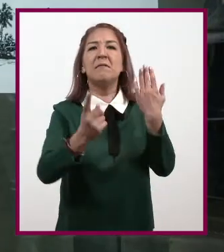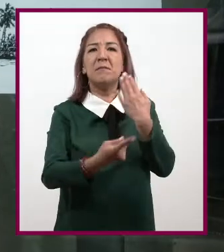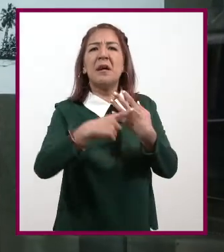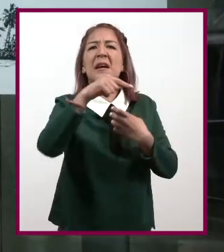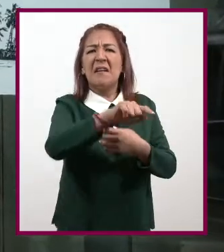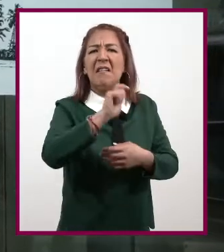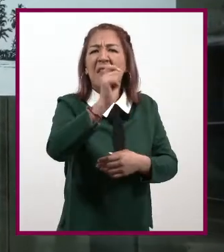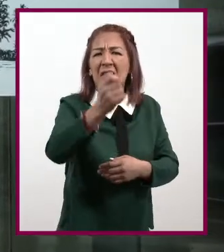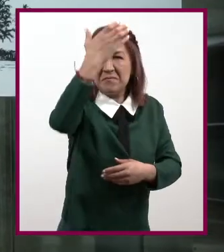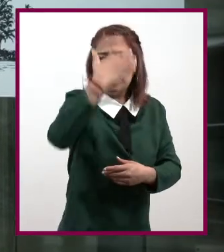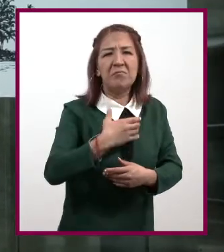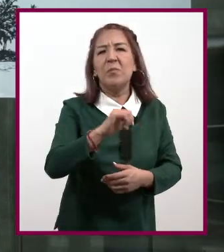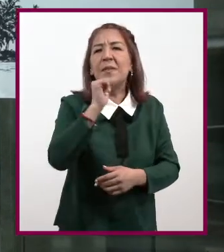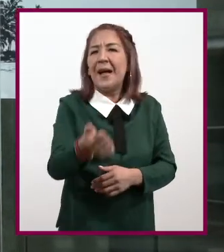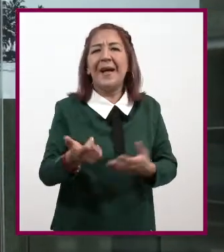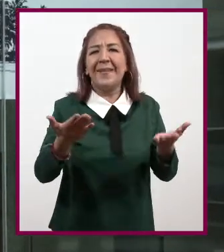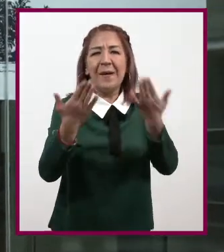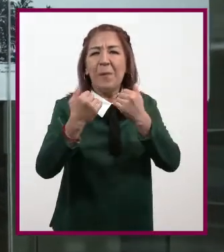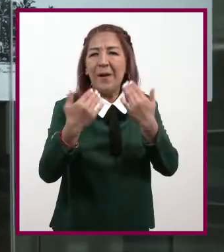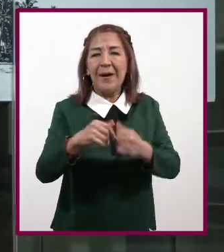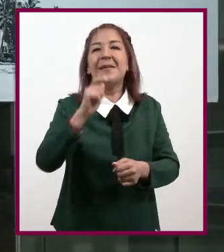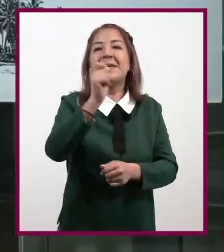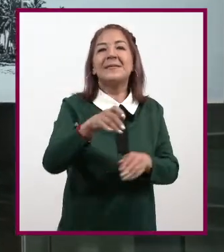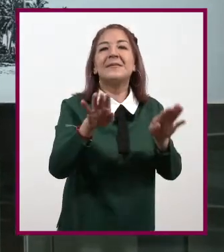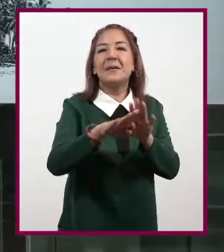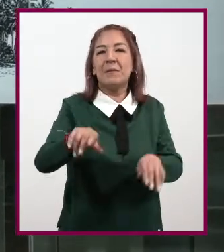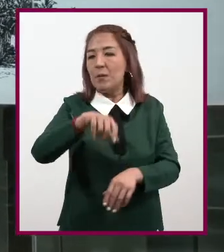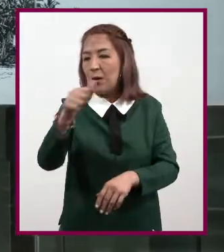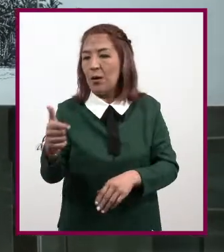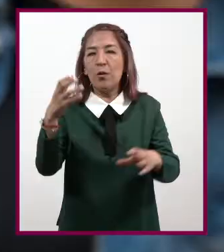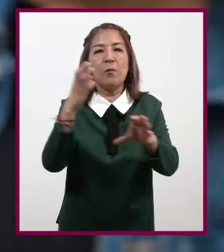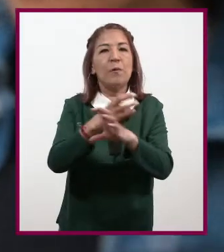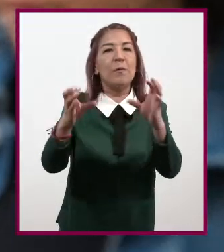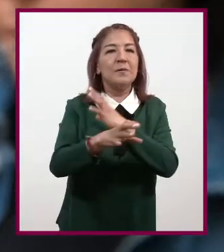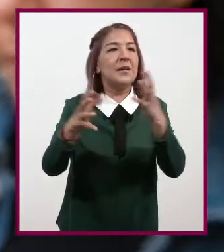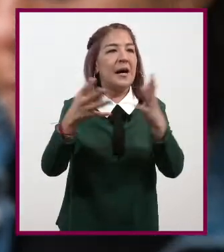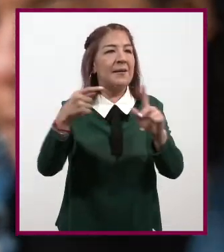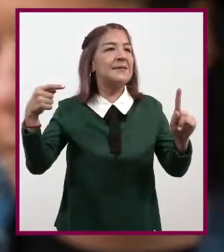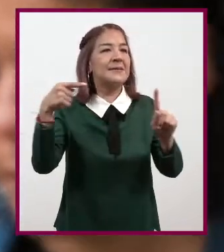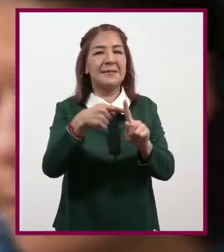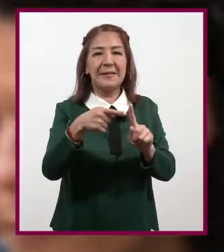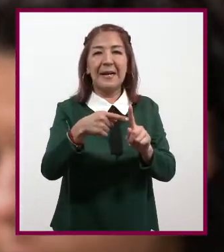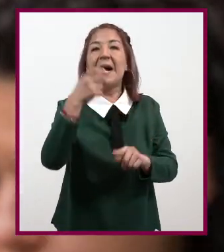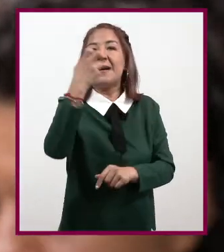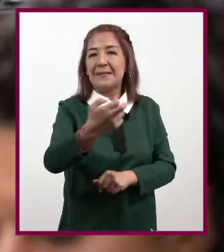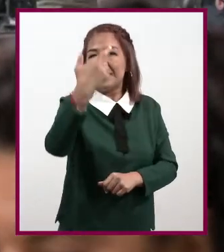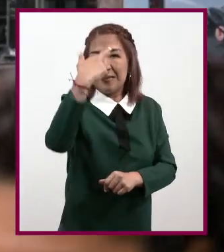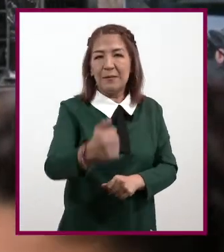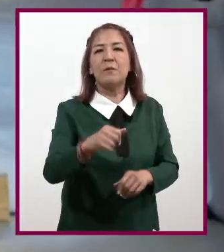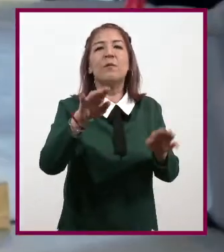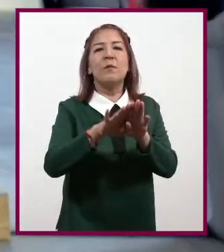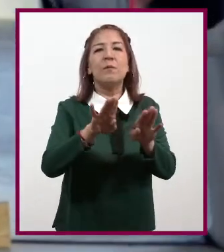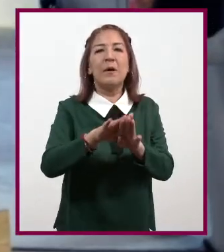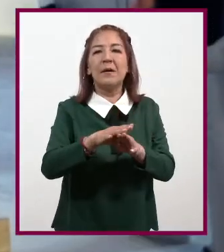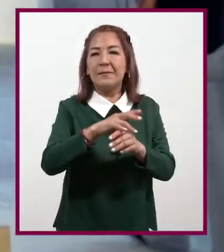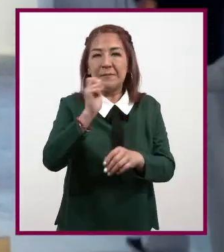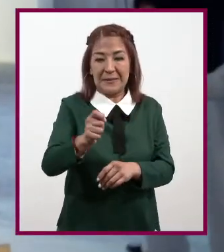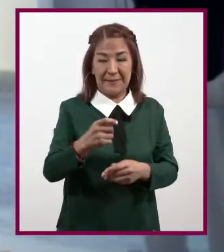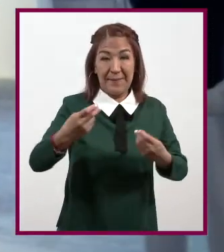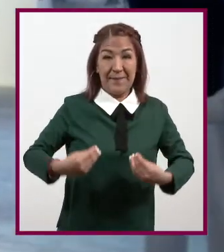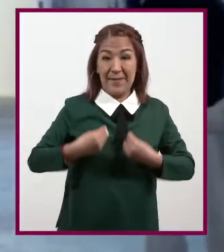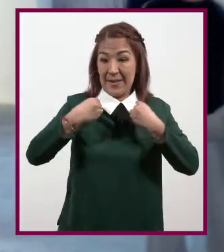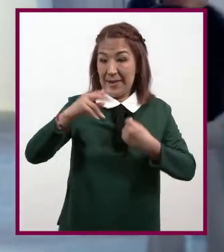máscara. No pienso que la verdad sea algo a lo cual llegar. Y por tanto, toda la realidad es una